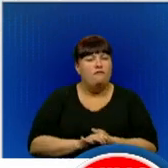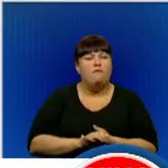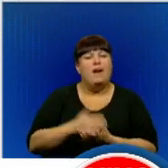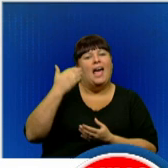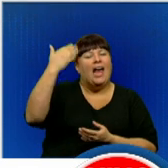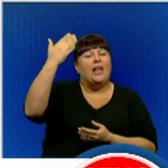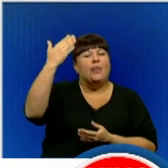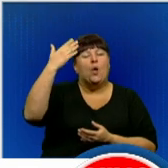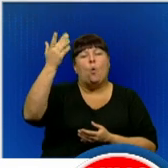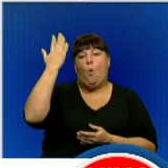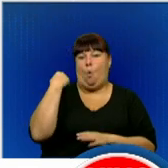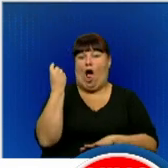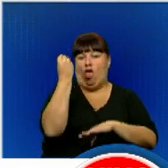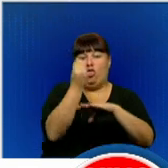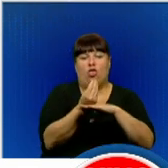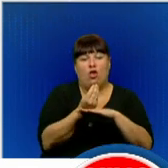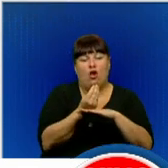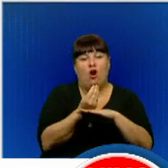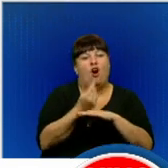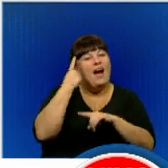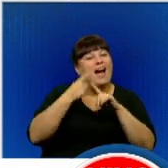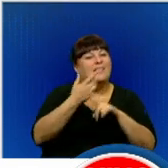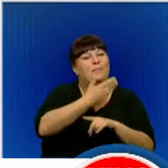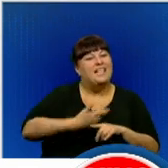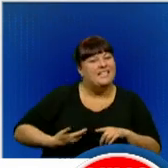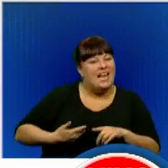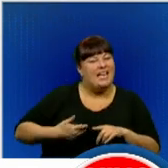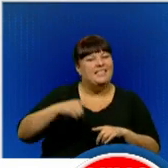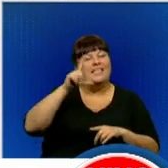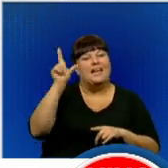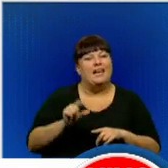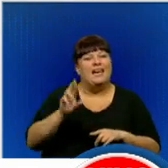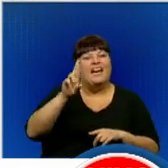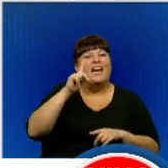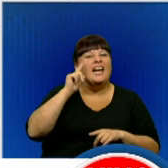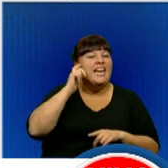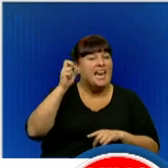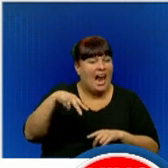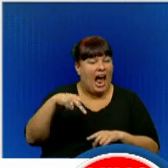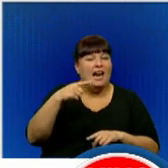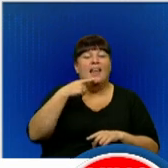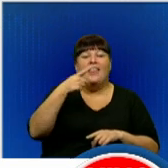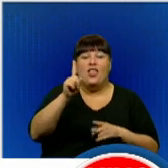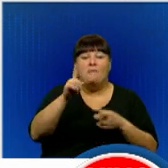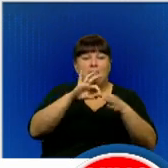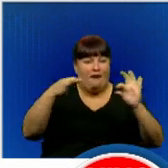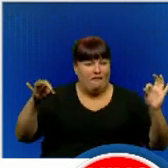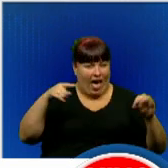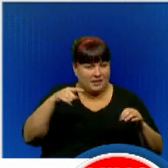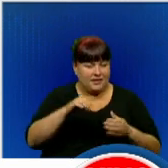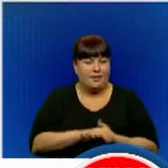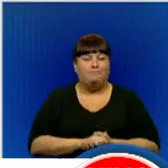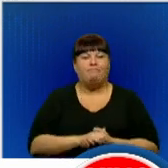discurso cuando asumió el ex presidente republicano ronald reagan hizo una de esas frases que